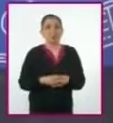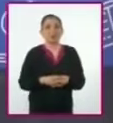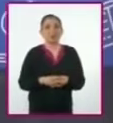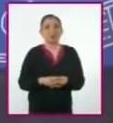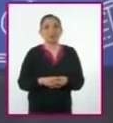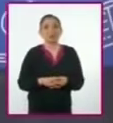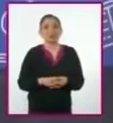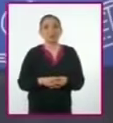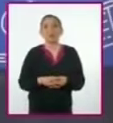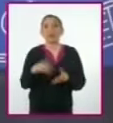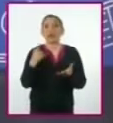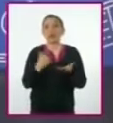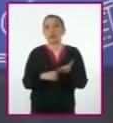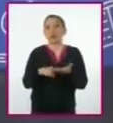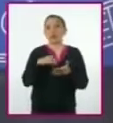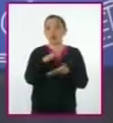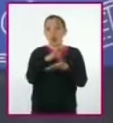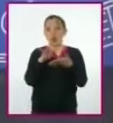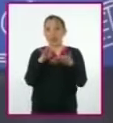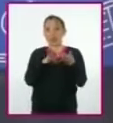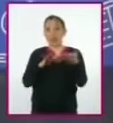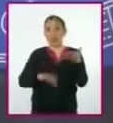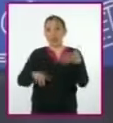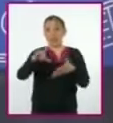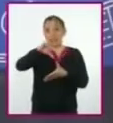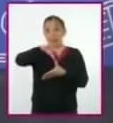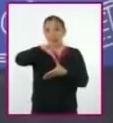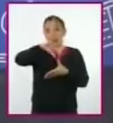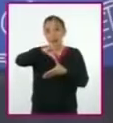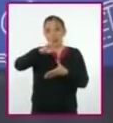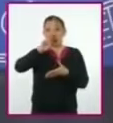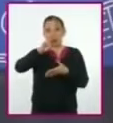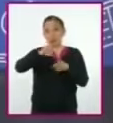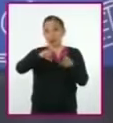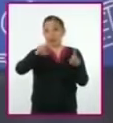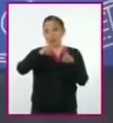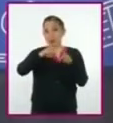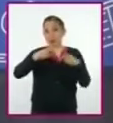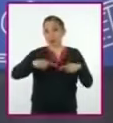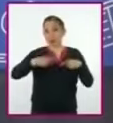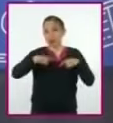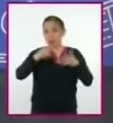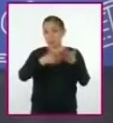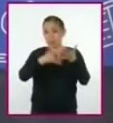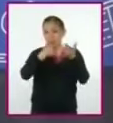Dentro de la literatura latinoamericana podemos apreciar varios tipos de personajes: